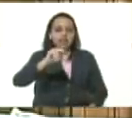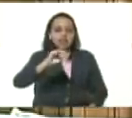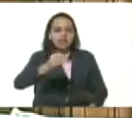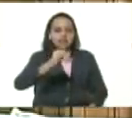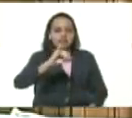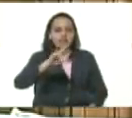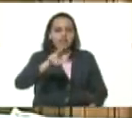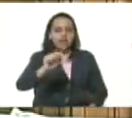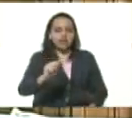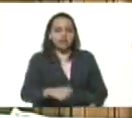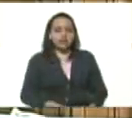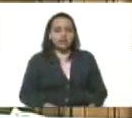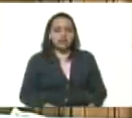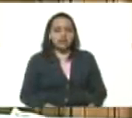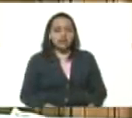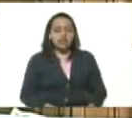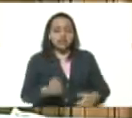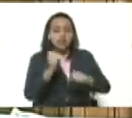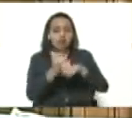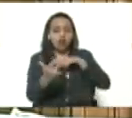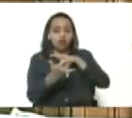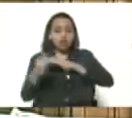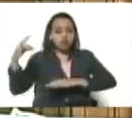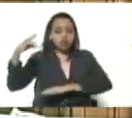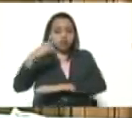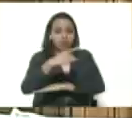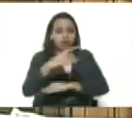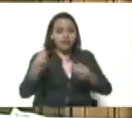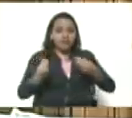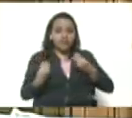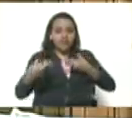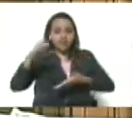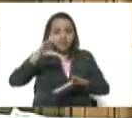aeronáutico, residente en el casco central.